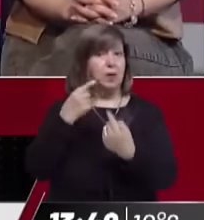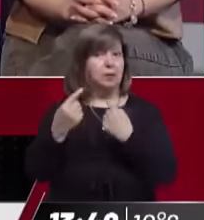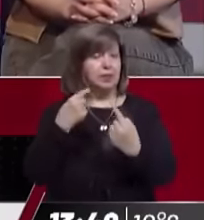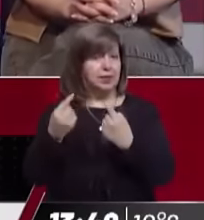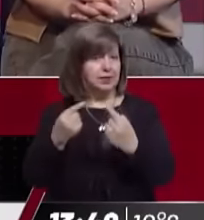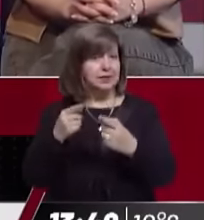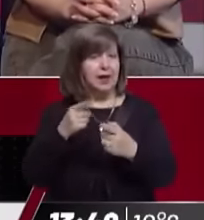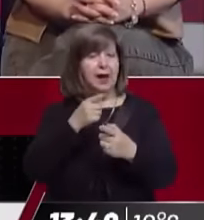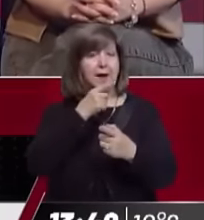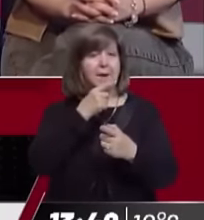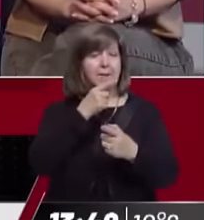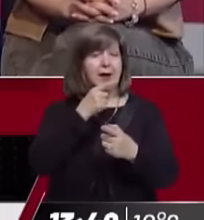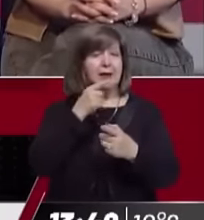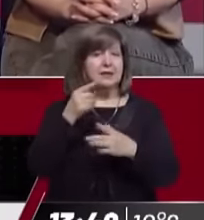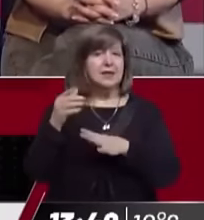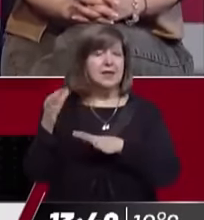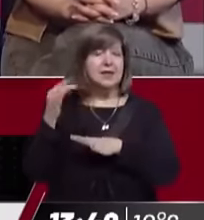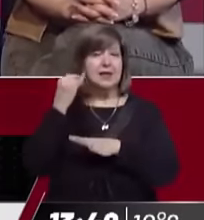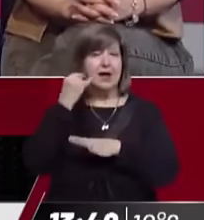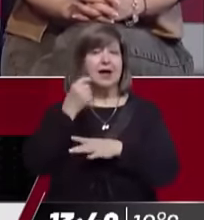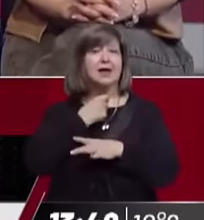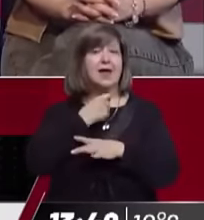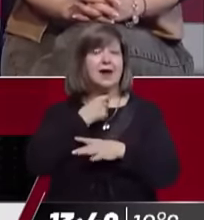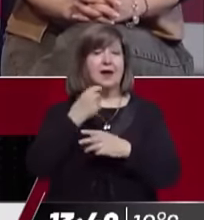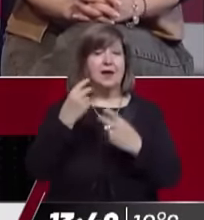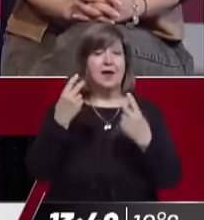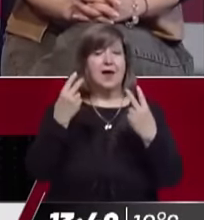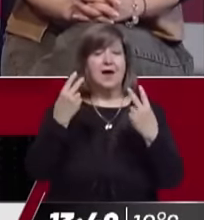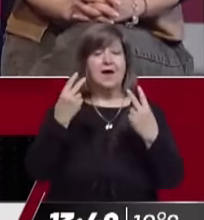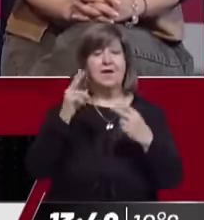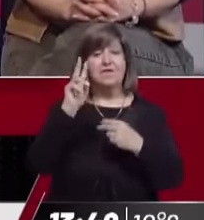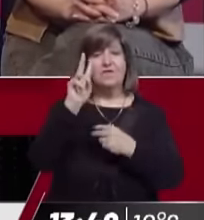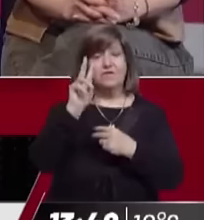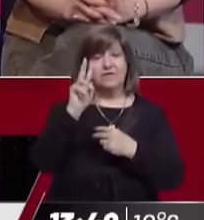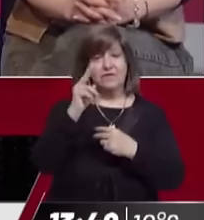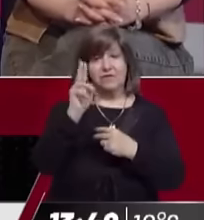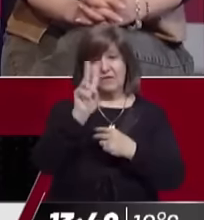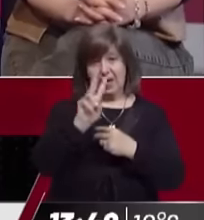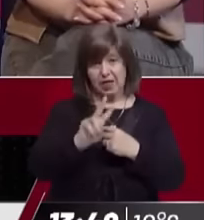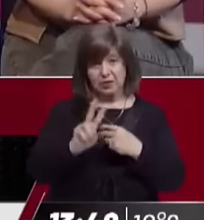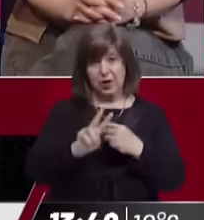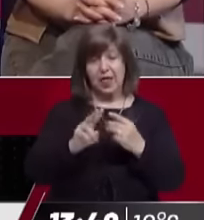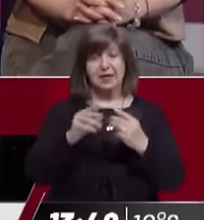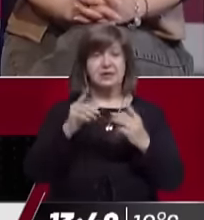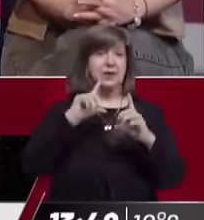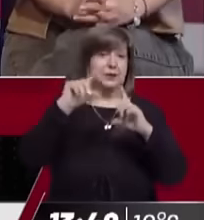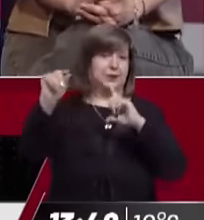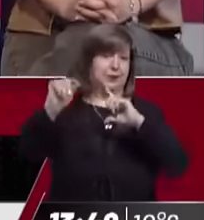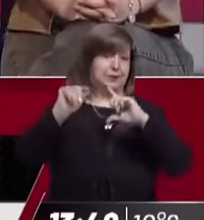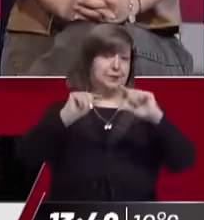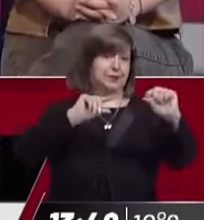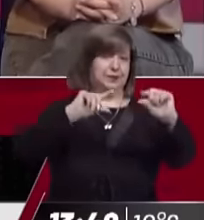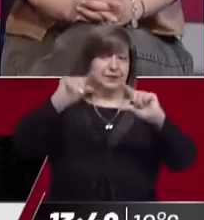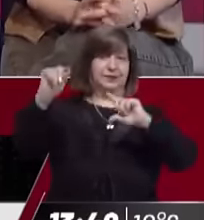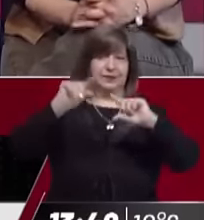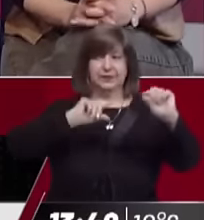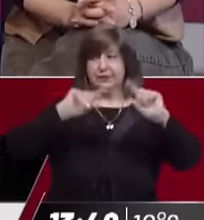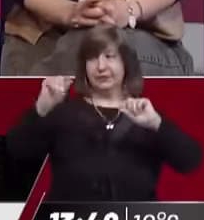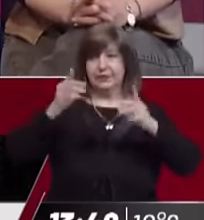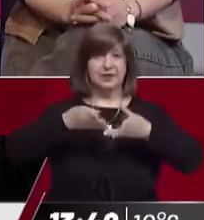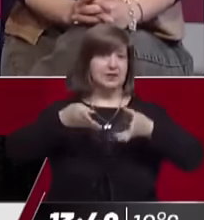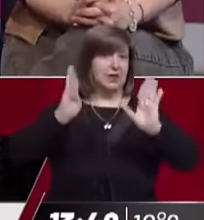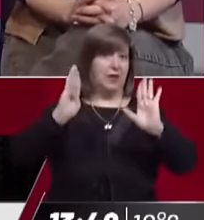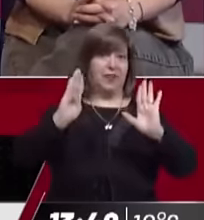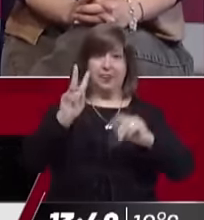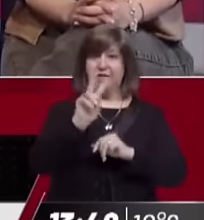es que haya un aluvión masivo de venezolanos adicional al anterior, ¿no? Aquí hay más de 500,000, por lo